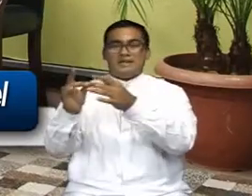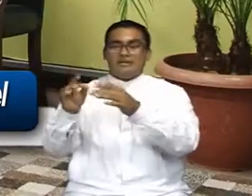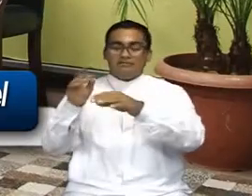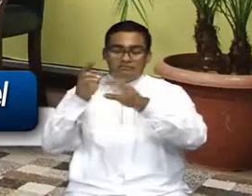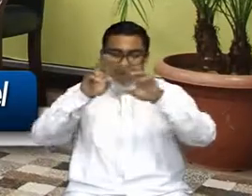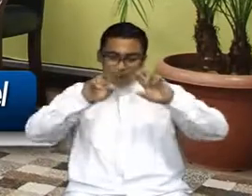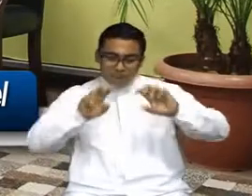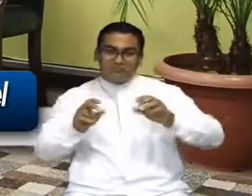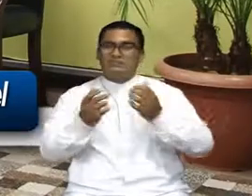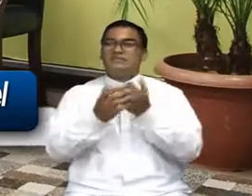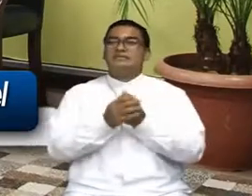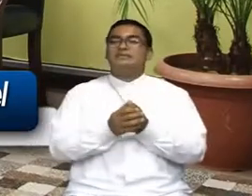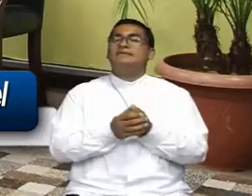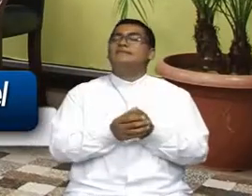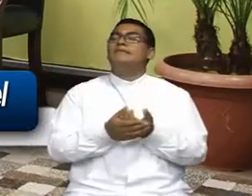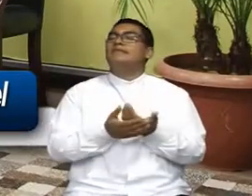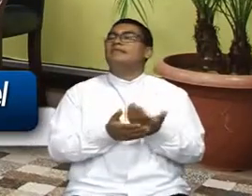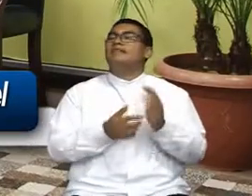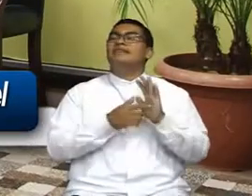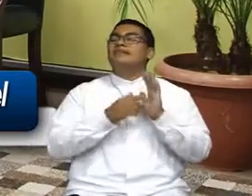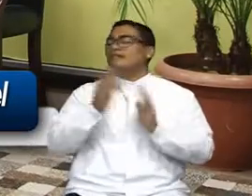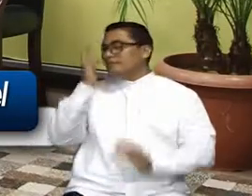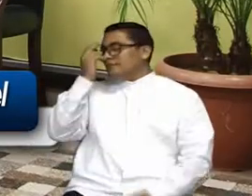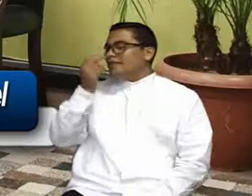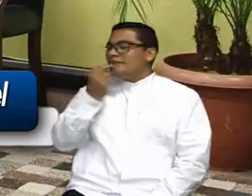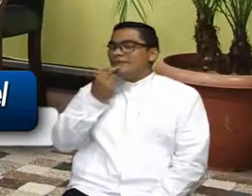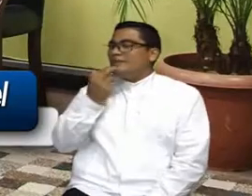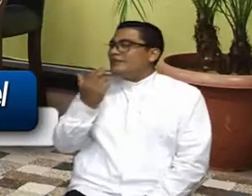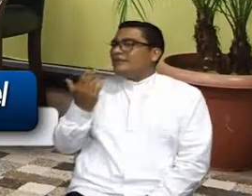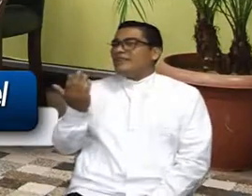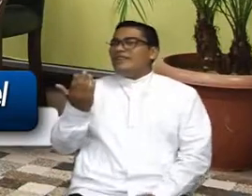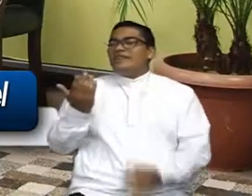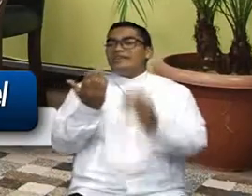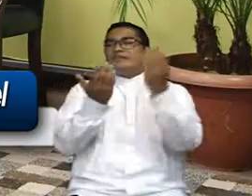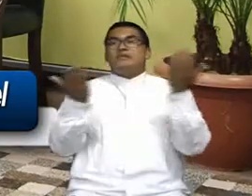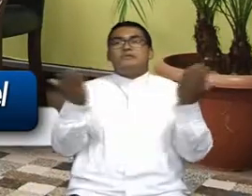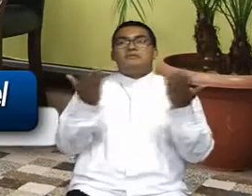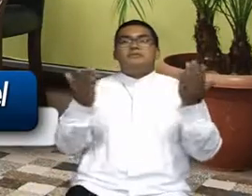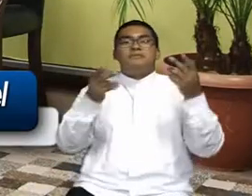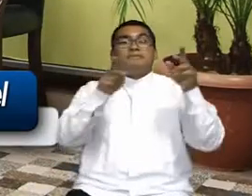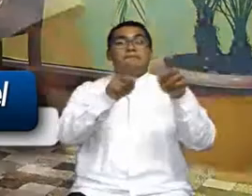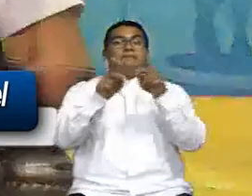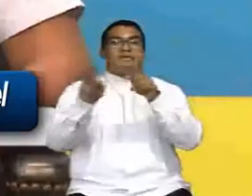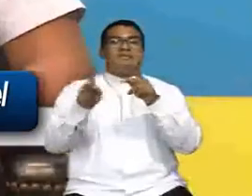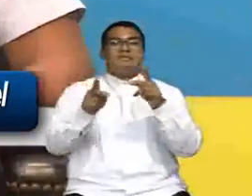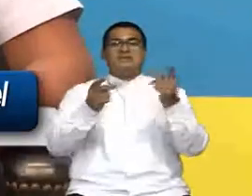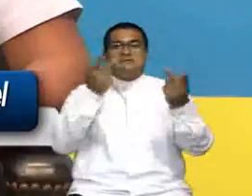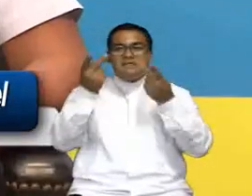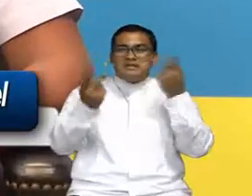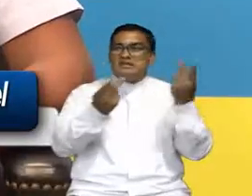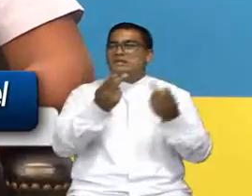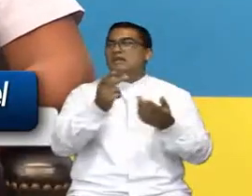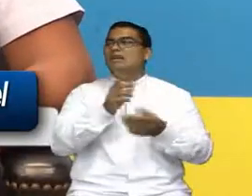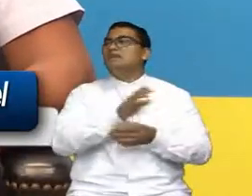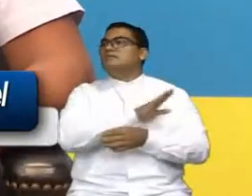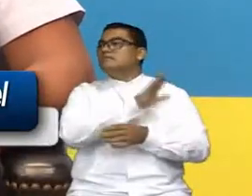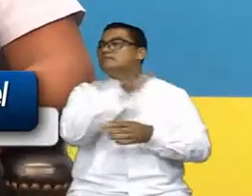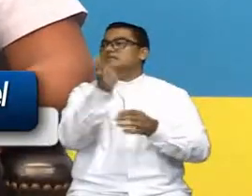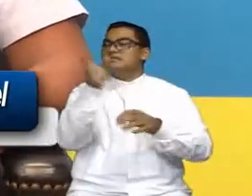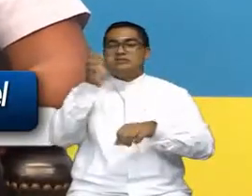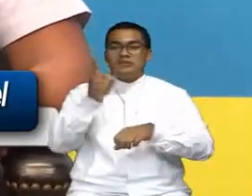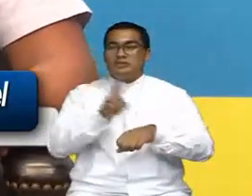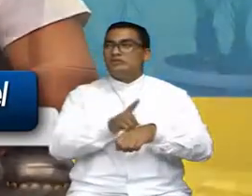caso. Precisamente, ¿cómo está la visita al médico por este tipo de padecimiento, doctora? ¿La gente va cuando le aparece un